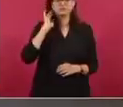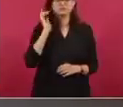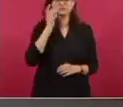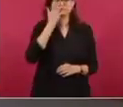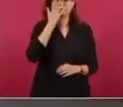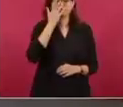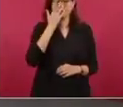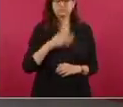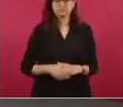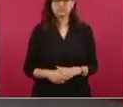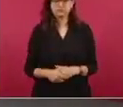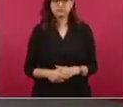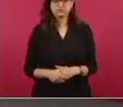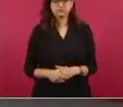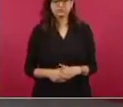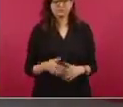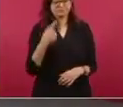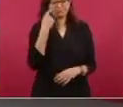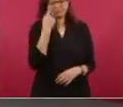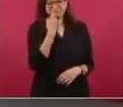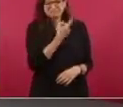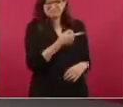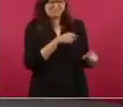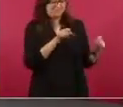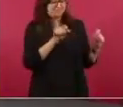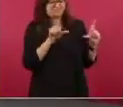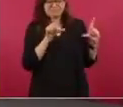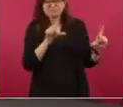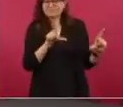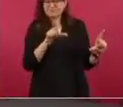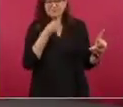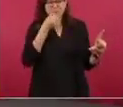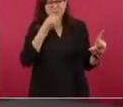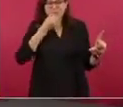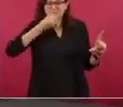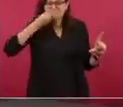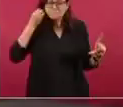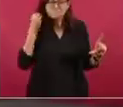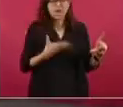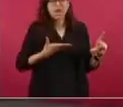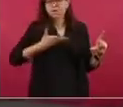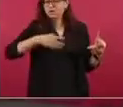Espérenme, miren esta joya. Esta es una joya.